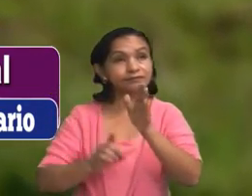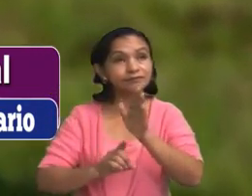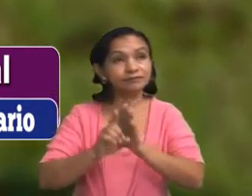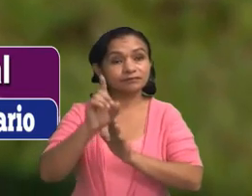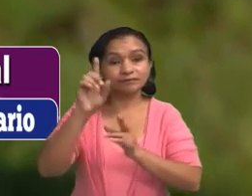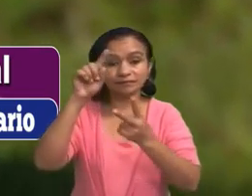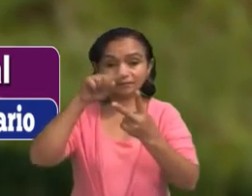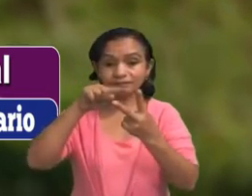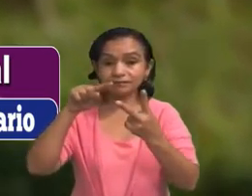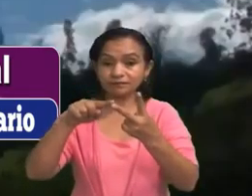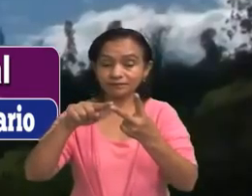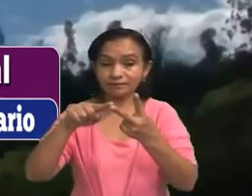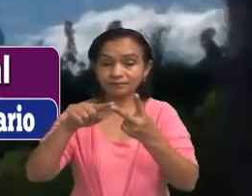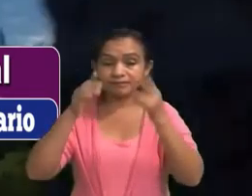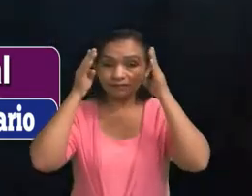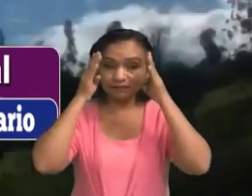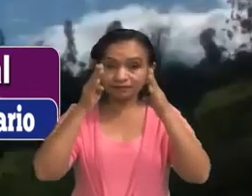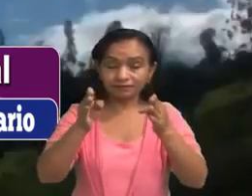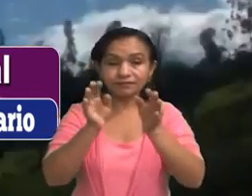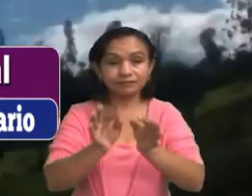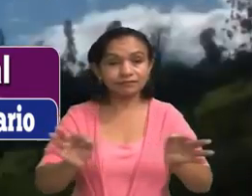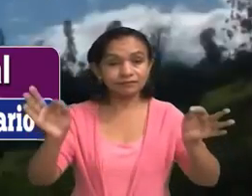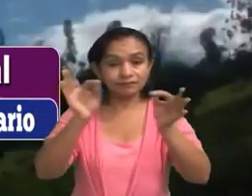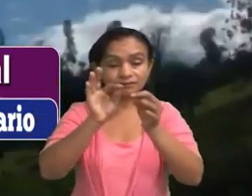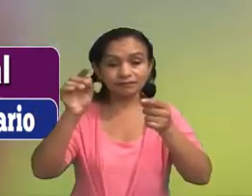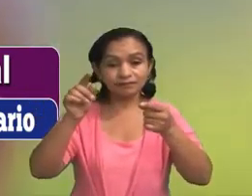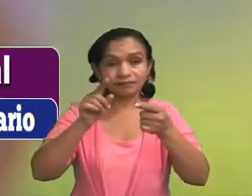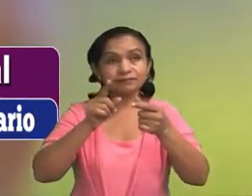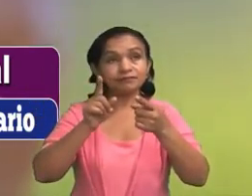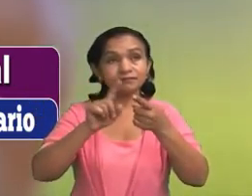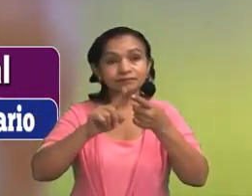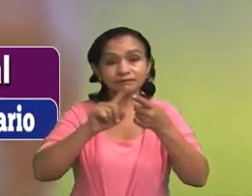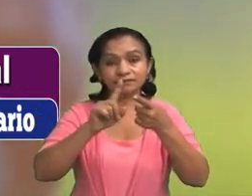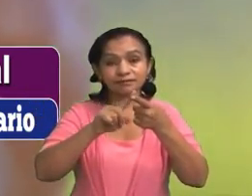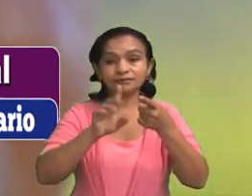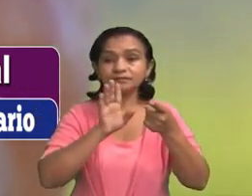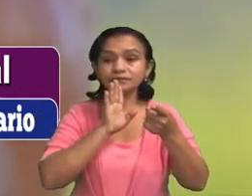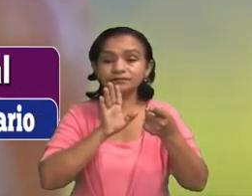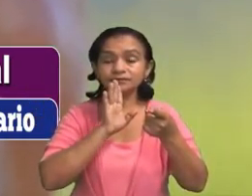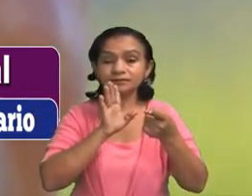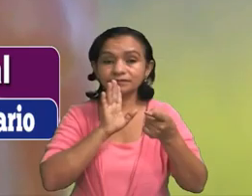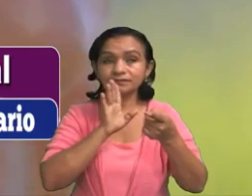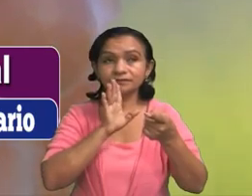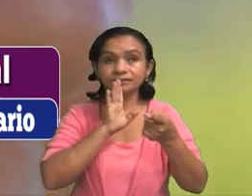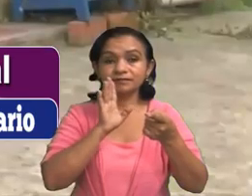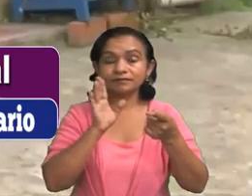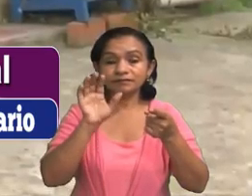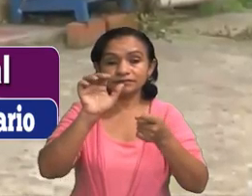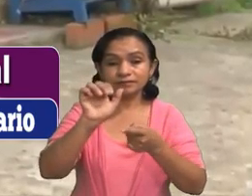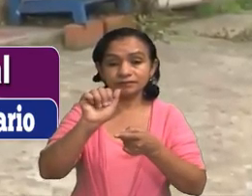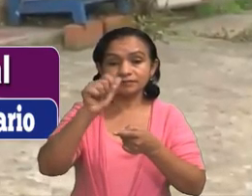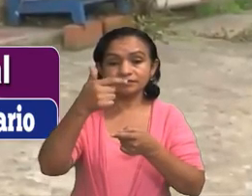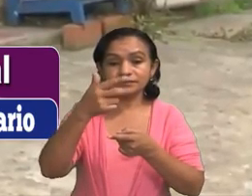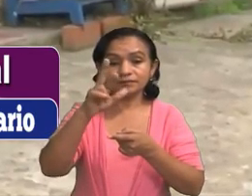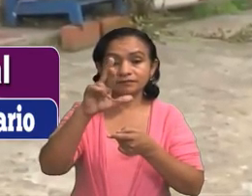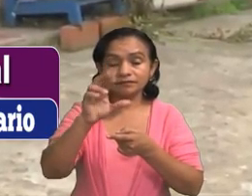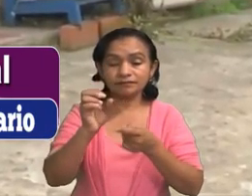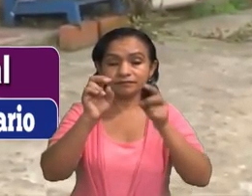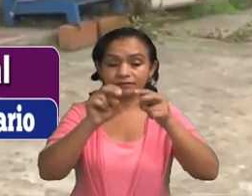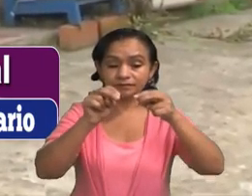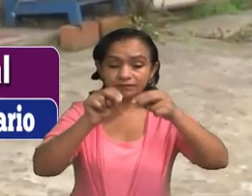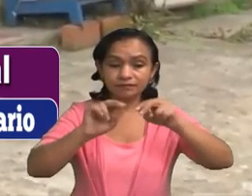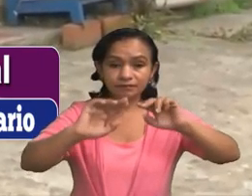2 grandes énfasis. Okay. El primero, que está relacionado con agroecología. Y ahí tenemos